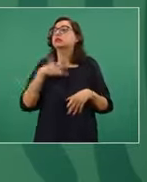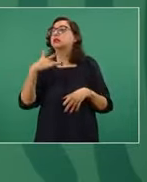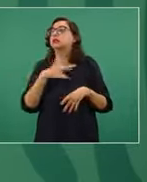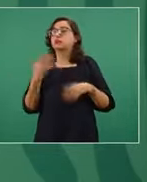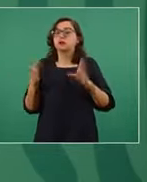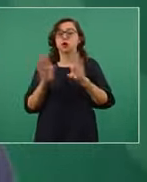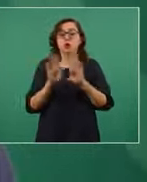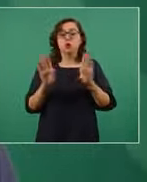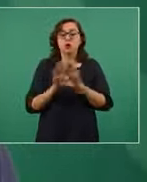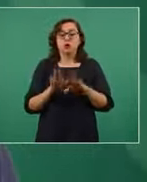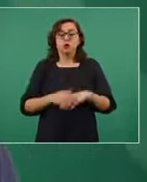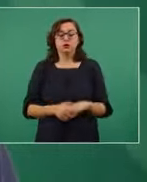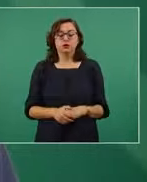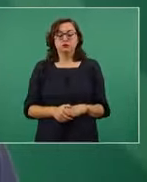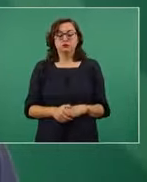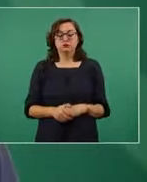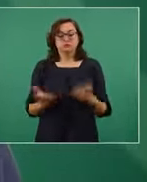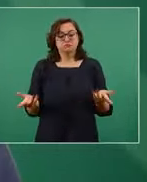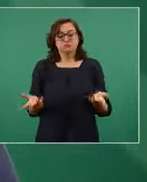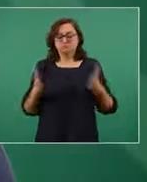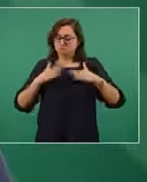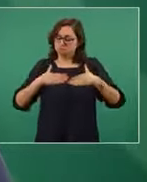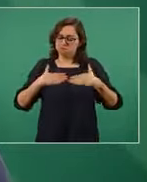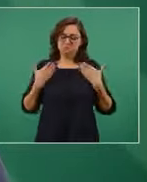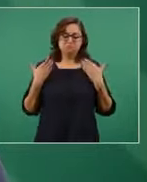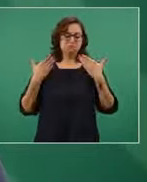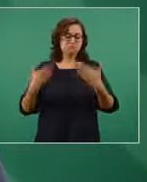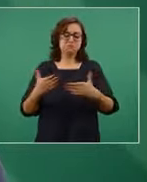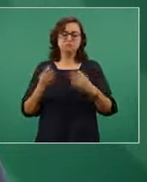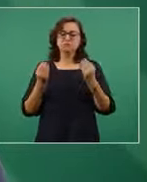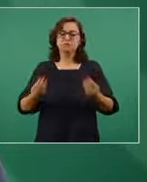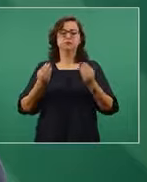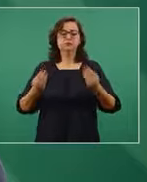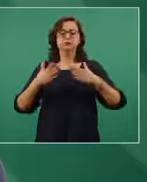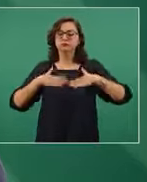Y le tengo muchísima confianza a la gente.